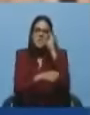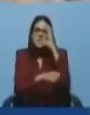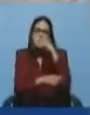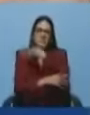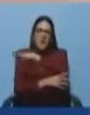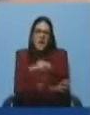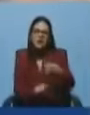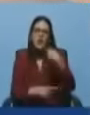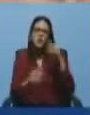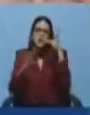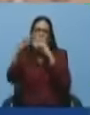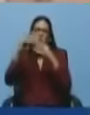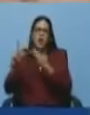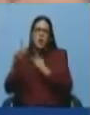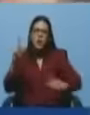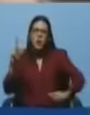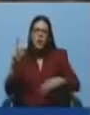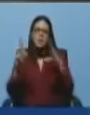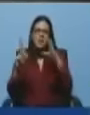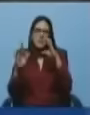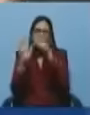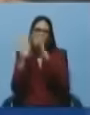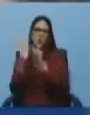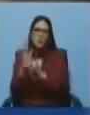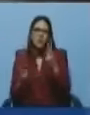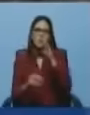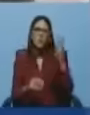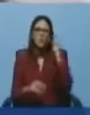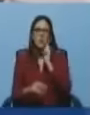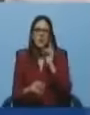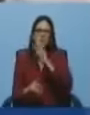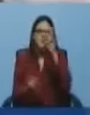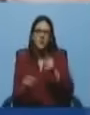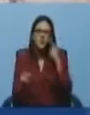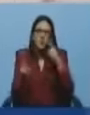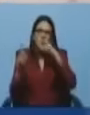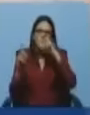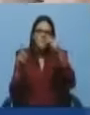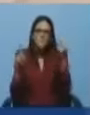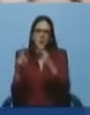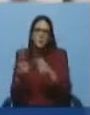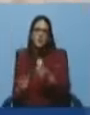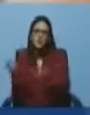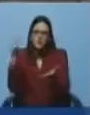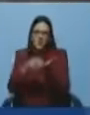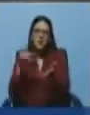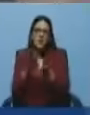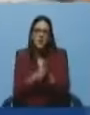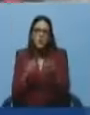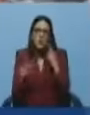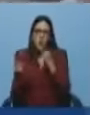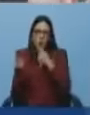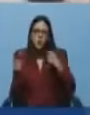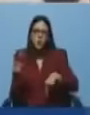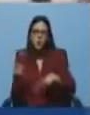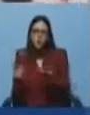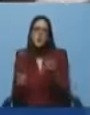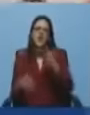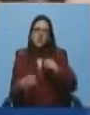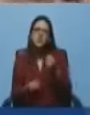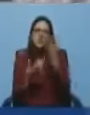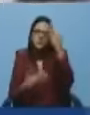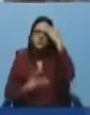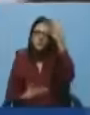vamos a conversar con el presidente constitucional de la República Bolivariana de Venezuela, Nicolás Maduro, a su llegada a la Federación de Rusia. En primer lugar quiero transmitir un